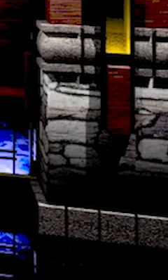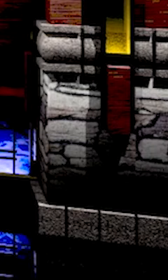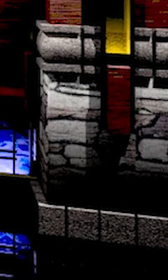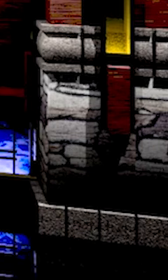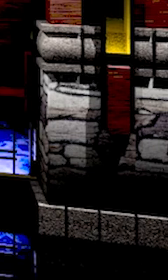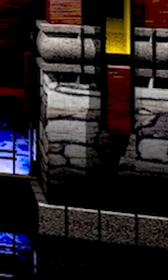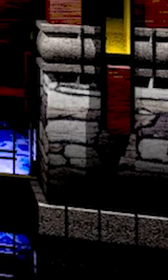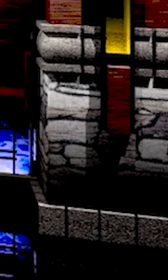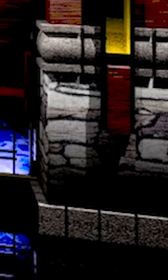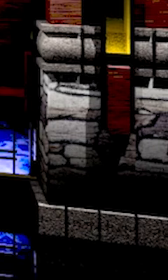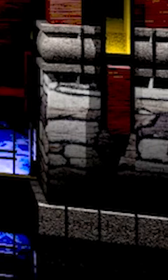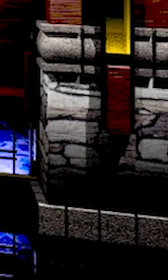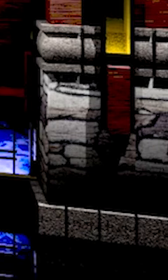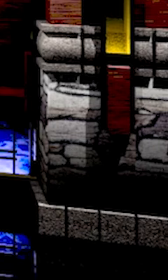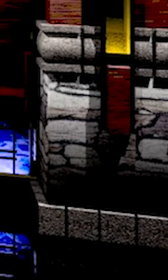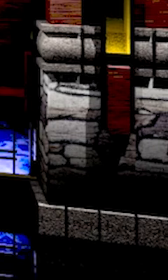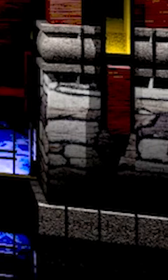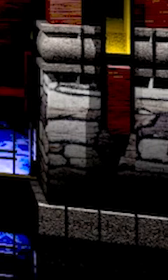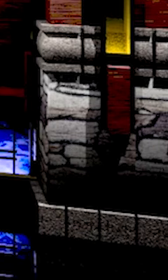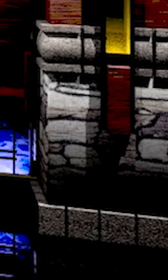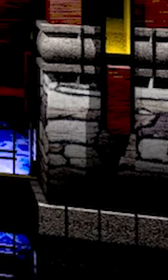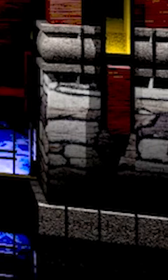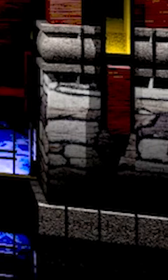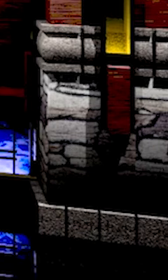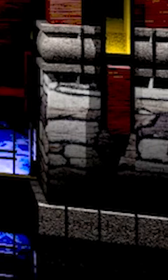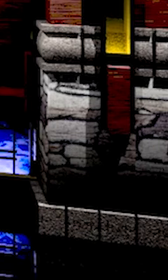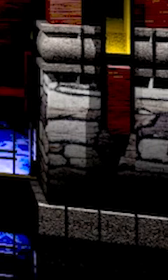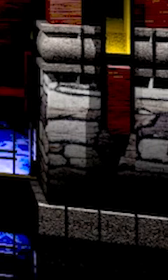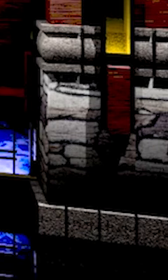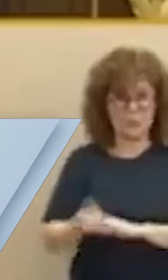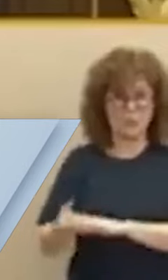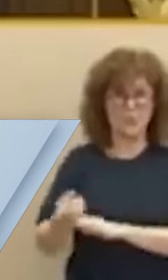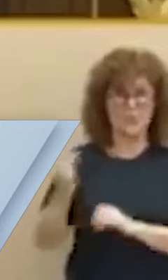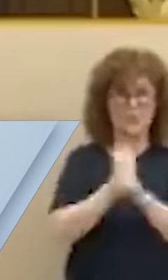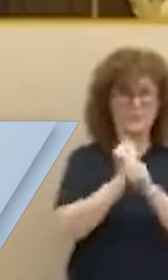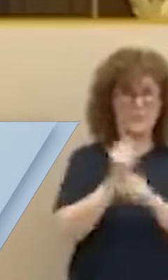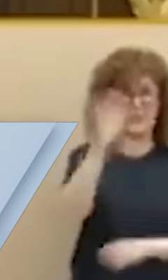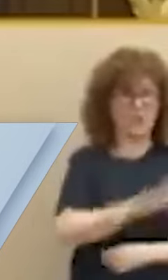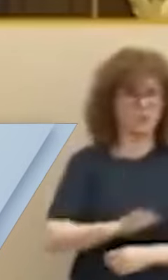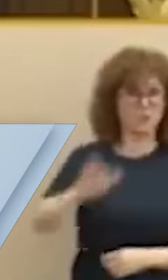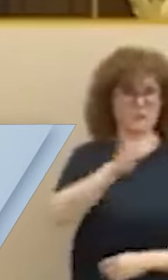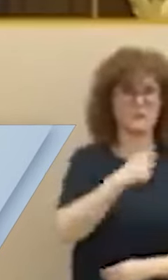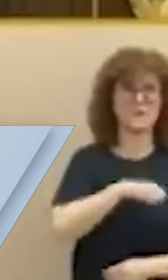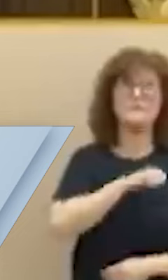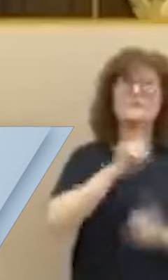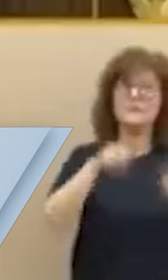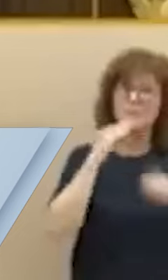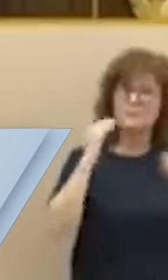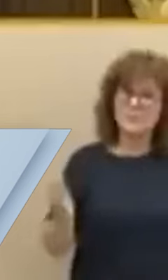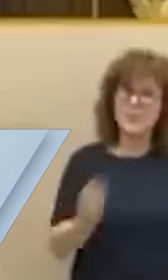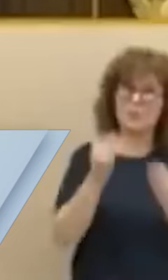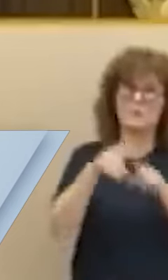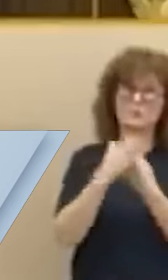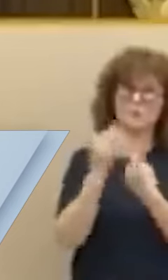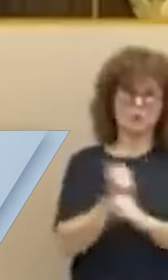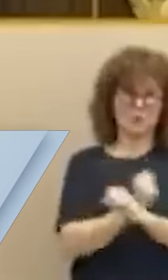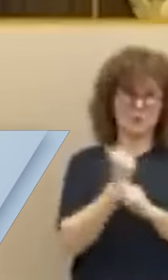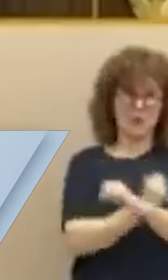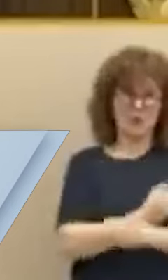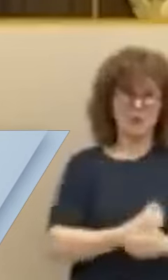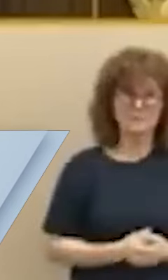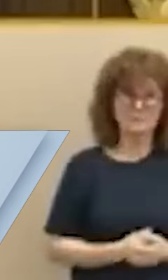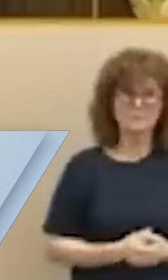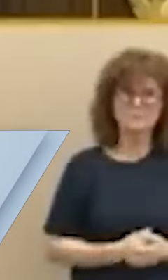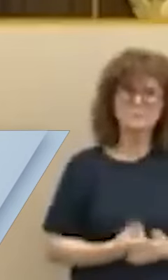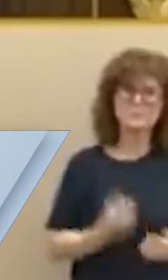en política internacional tenemos información relevante. El presidente español Pedro Sánchez ha sugerido